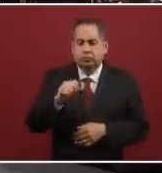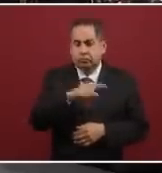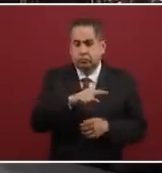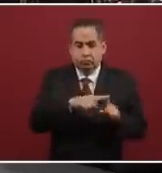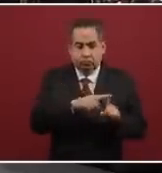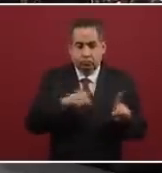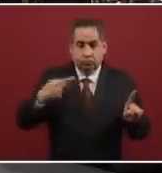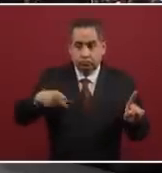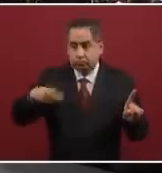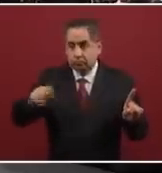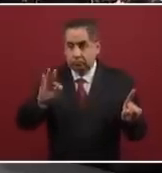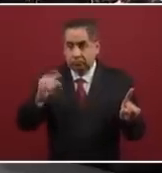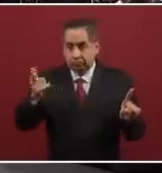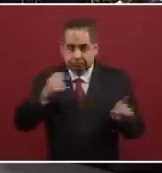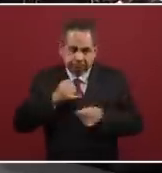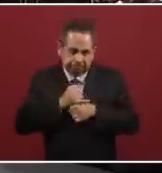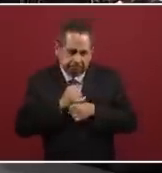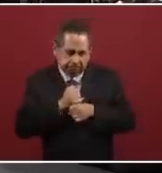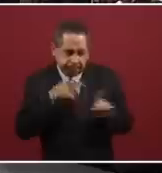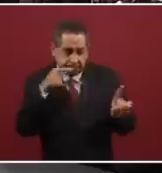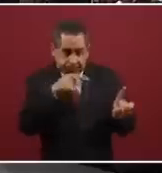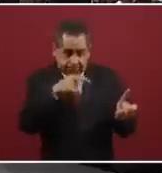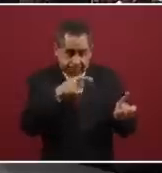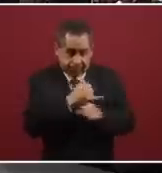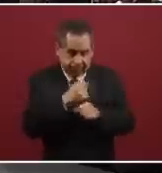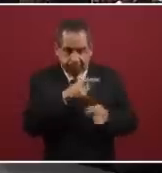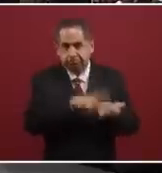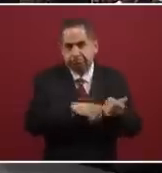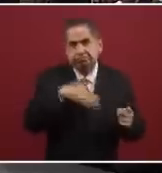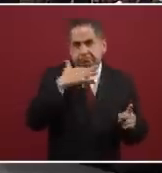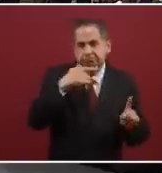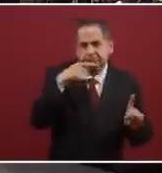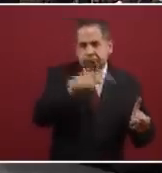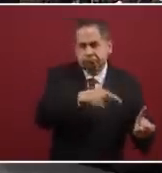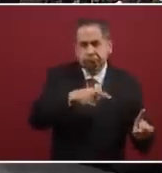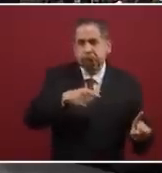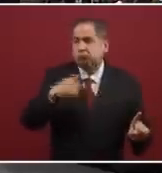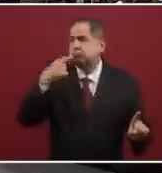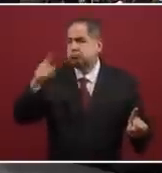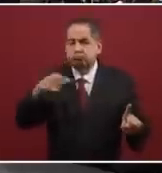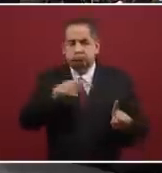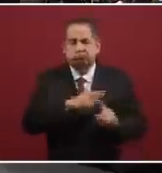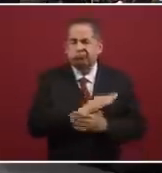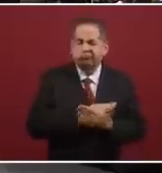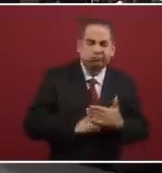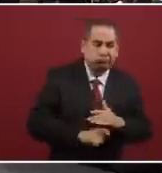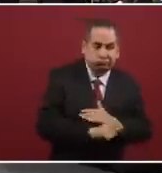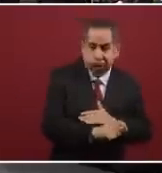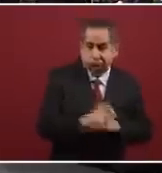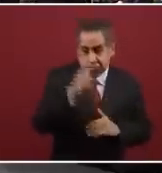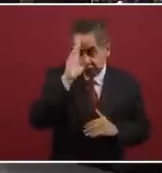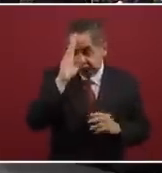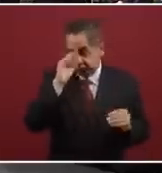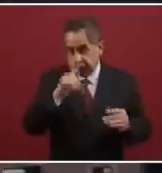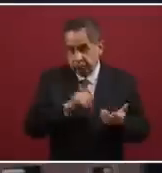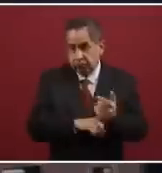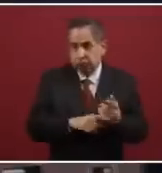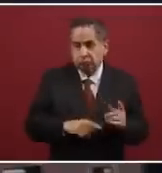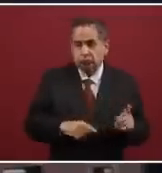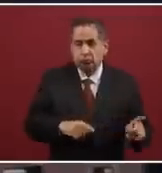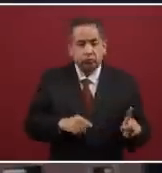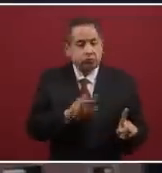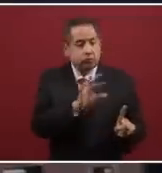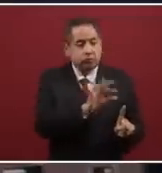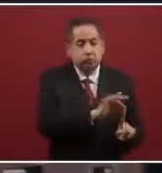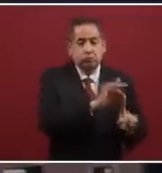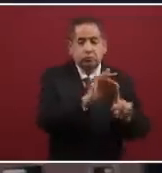por la Fiscalía General de la República por corrupción e inclusive señalado de participar en moches entre empleados aduanales, ha sido designado